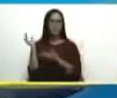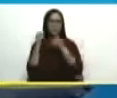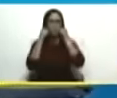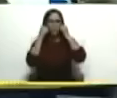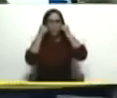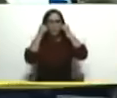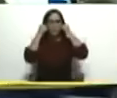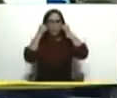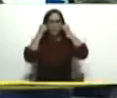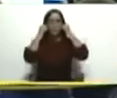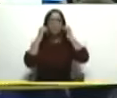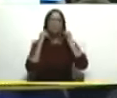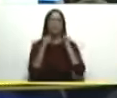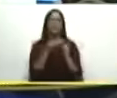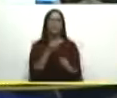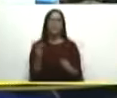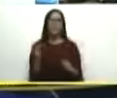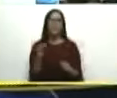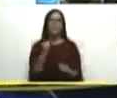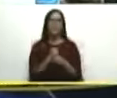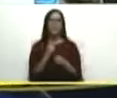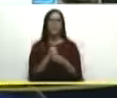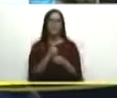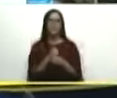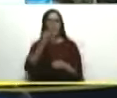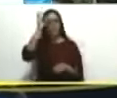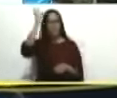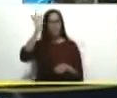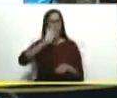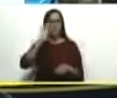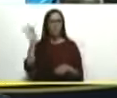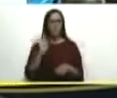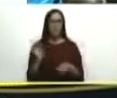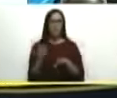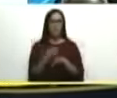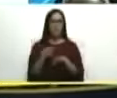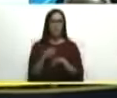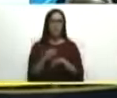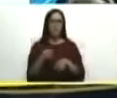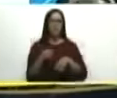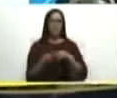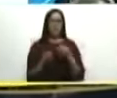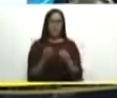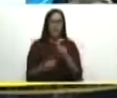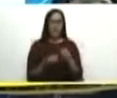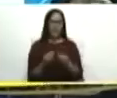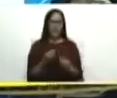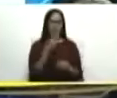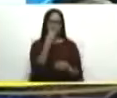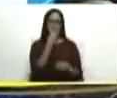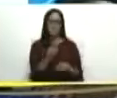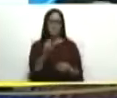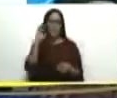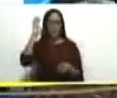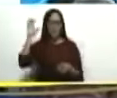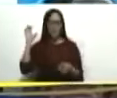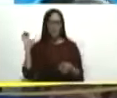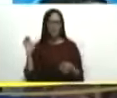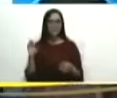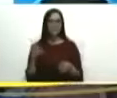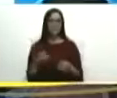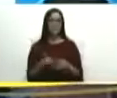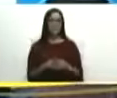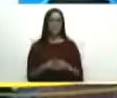un excelente funcionario del Consejo Federal de Gobierno, que se la pasa recorriendo el país,